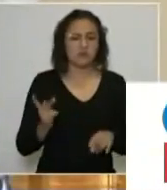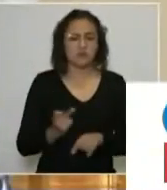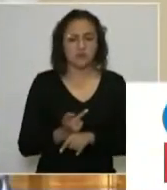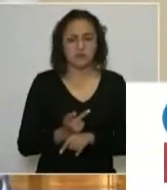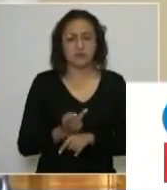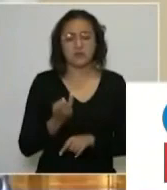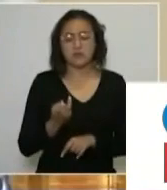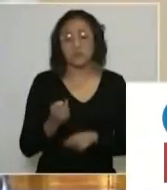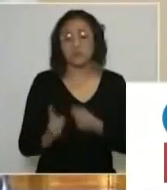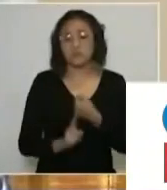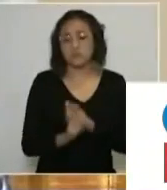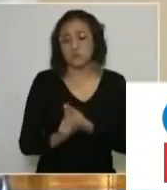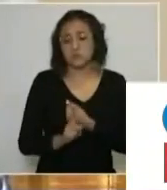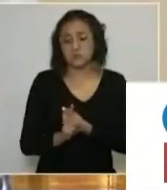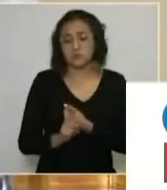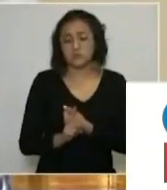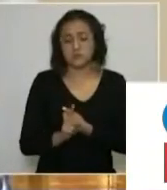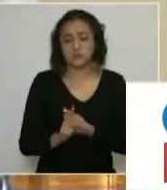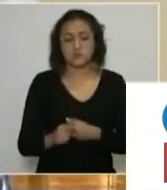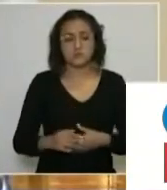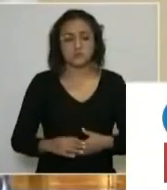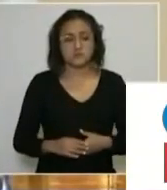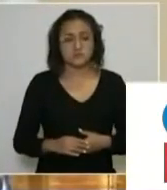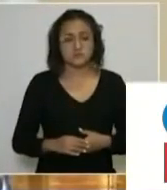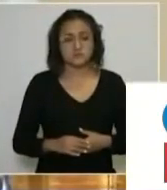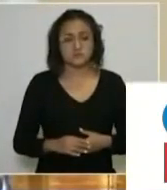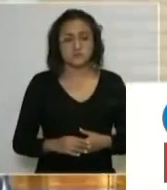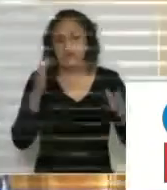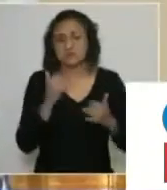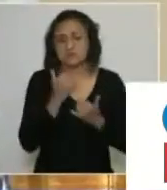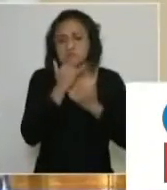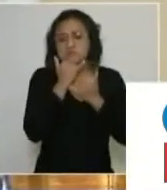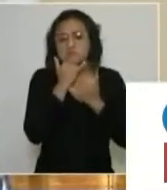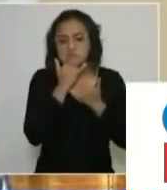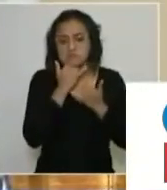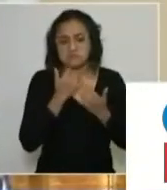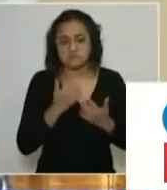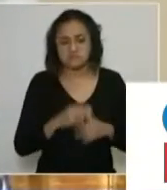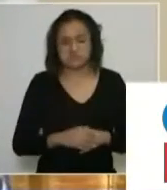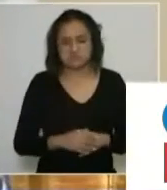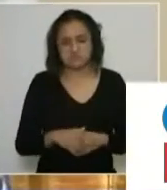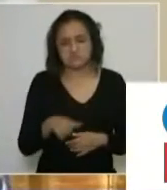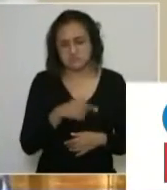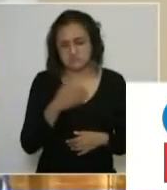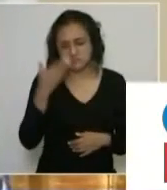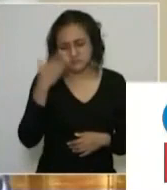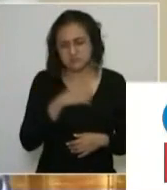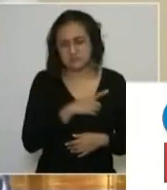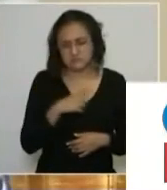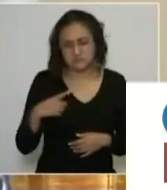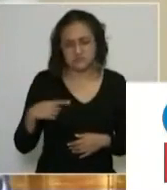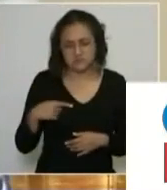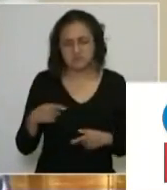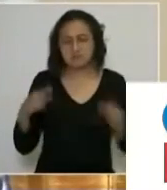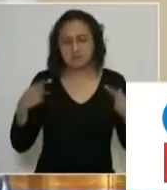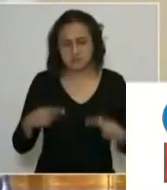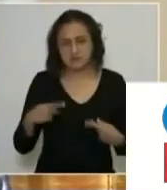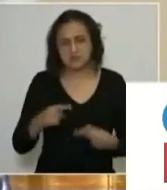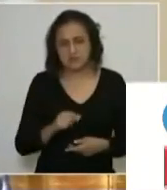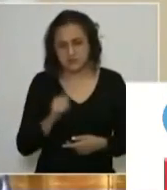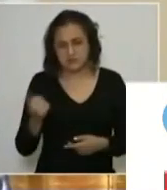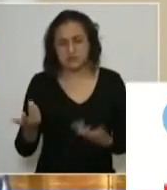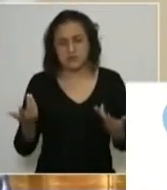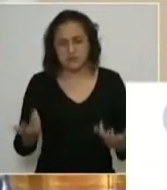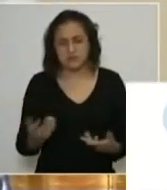de caos. Que confíen en la autoridad. Consideración también a la demás gente, a